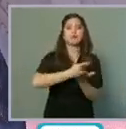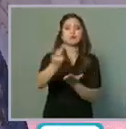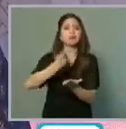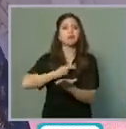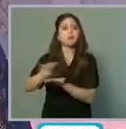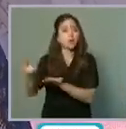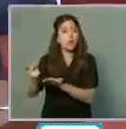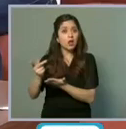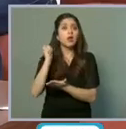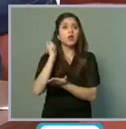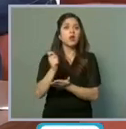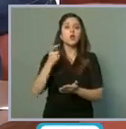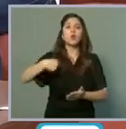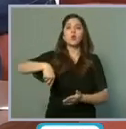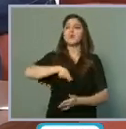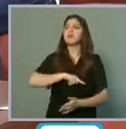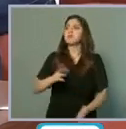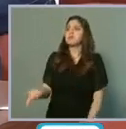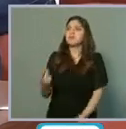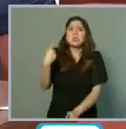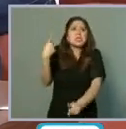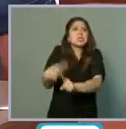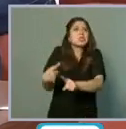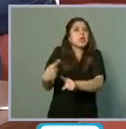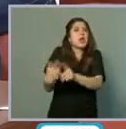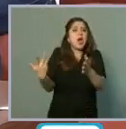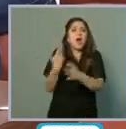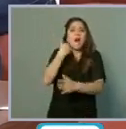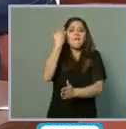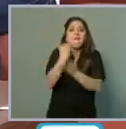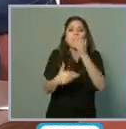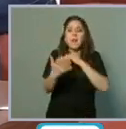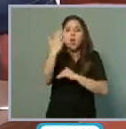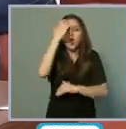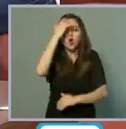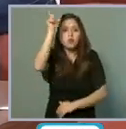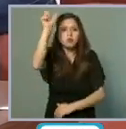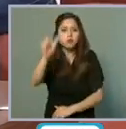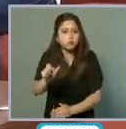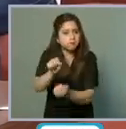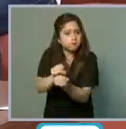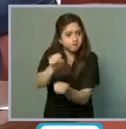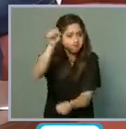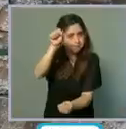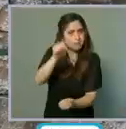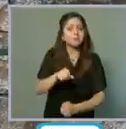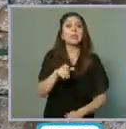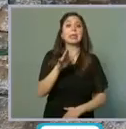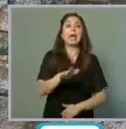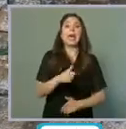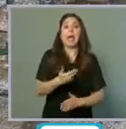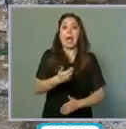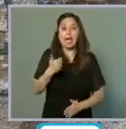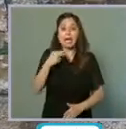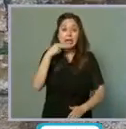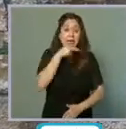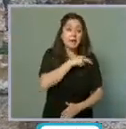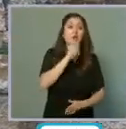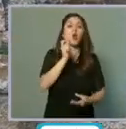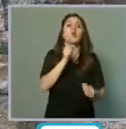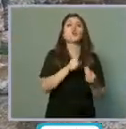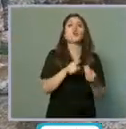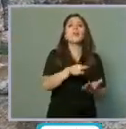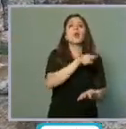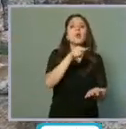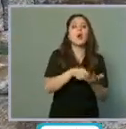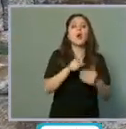y nosotros no sabemos quiénes son, no sabemos Exacto. físicamente quiénes Creo que es son. la oportunidad para saberlo. Rapidísimo, repítenos por favor, ¿dónde va a ser y a